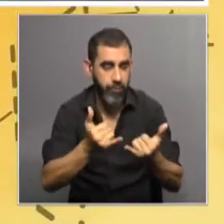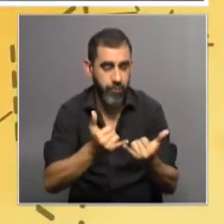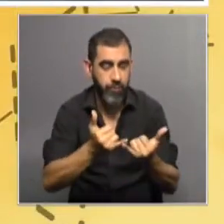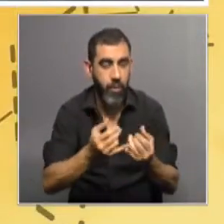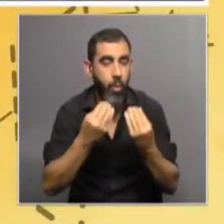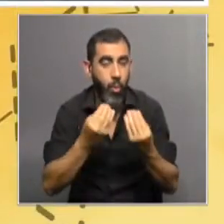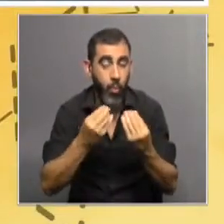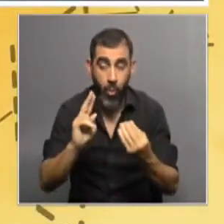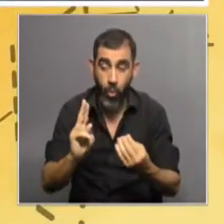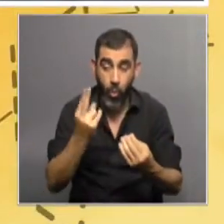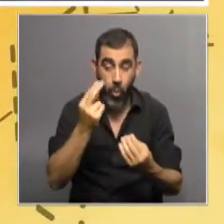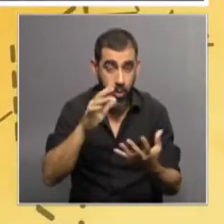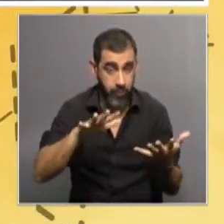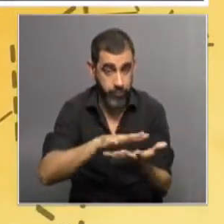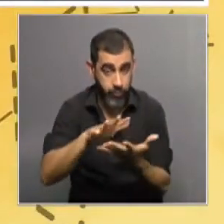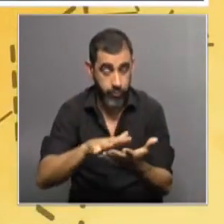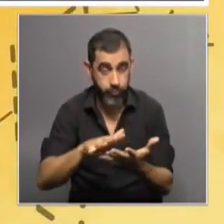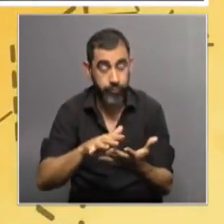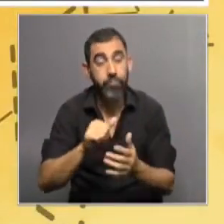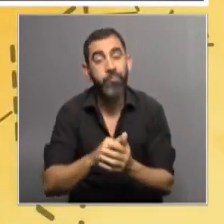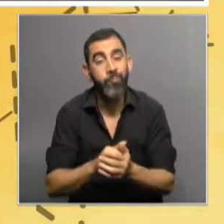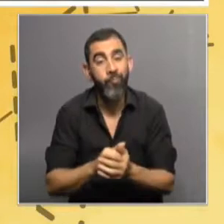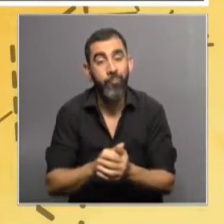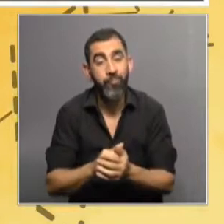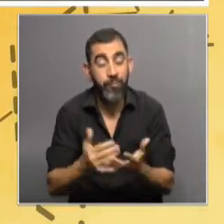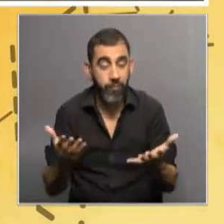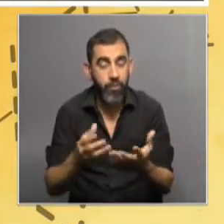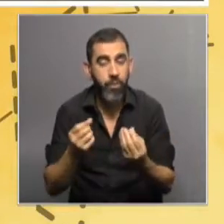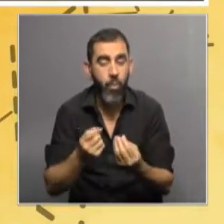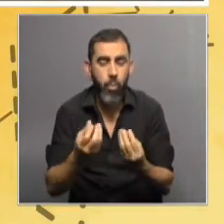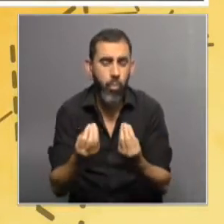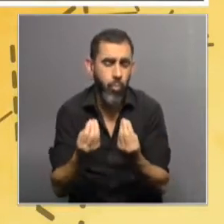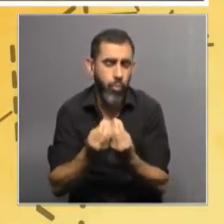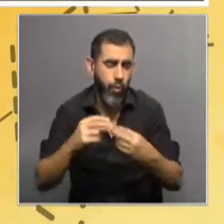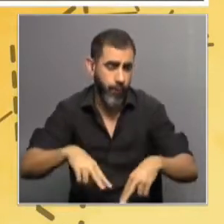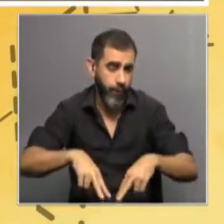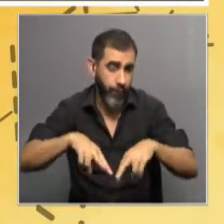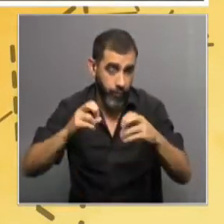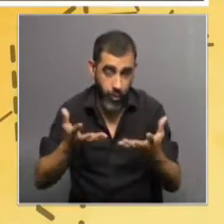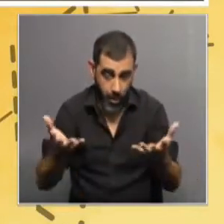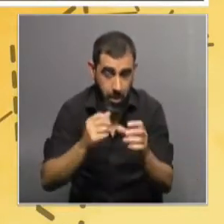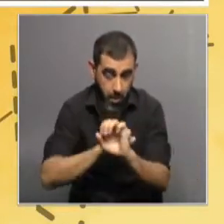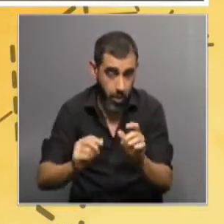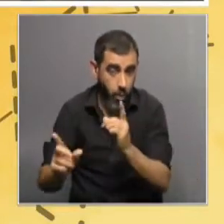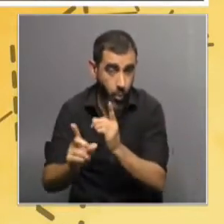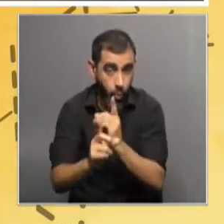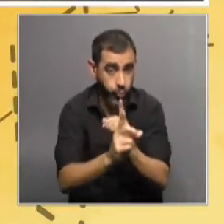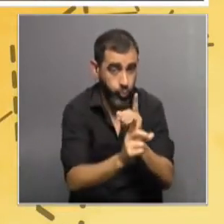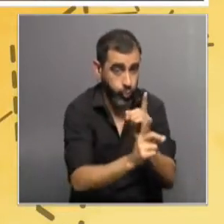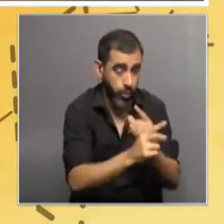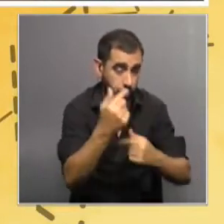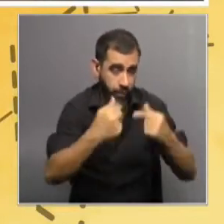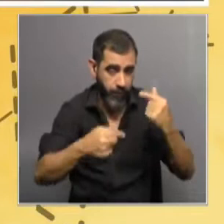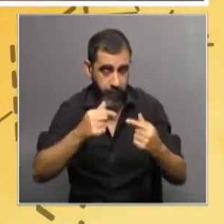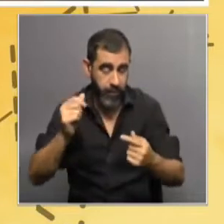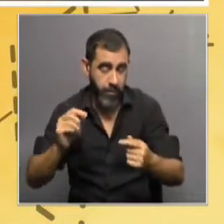cómo está Uruguay en este sentido y bueno y en este bloque vimos la cantidad de estudios genéticos que están ahora al alcance del usuario en diferentes